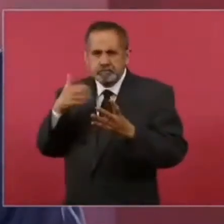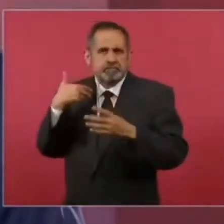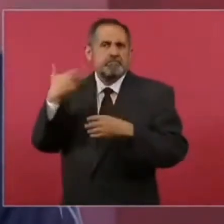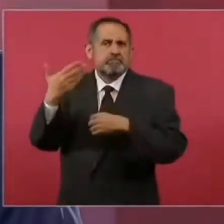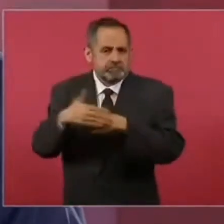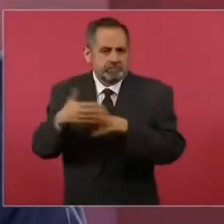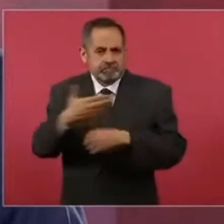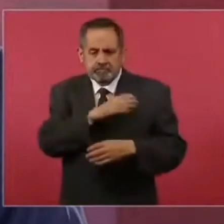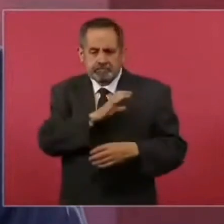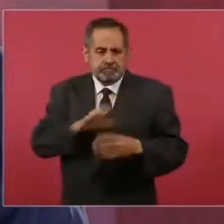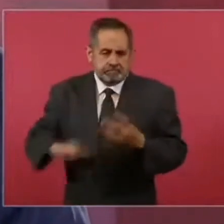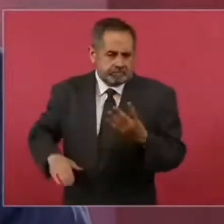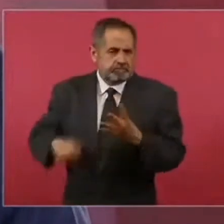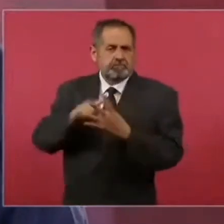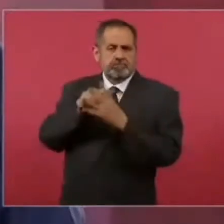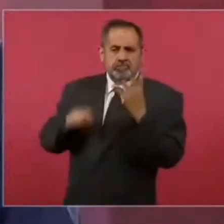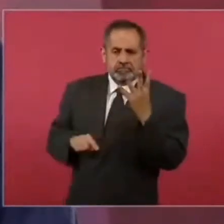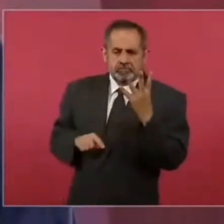que